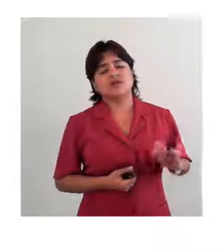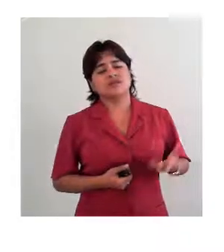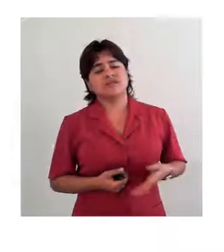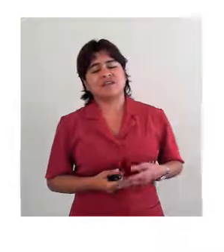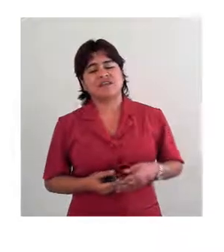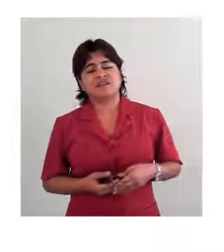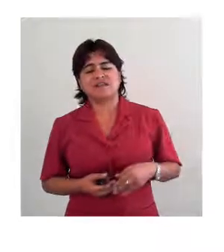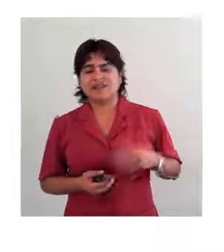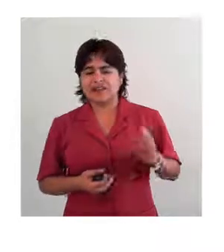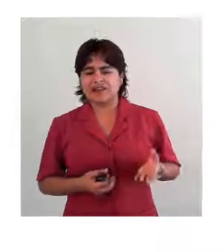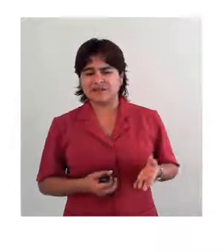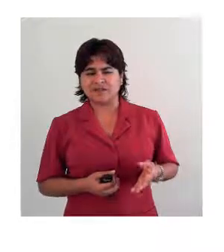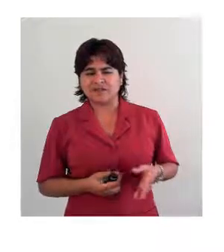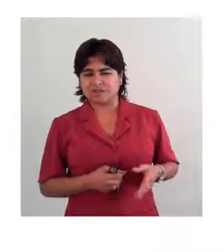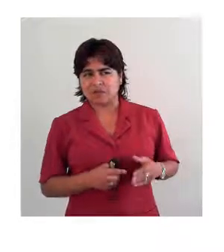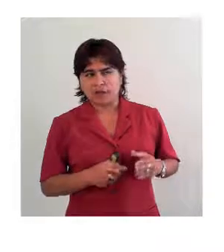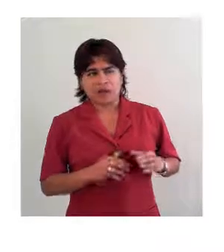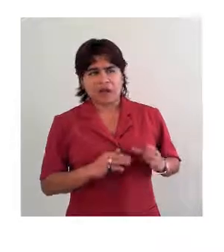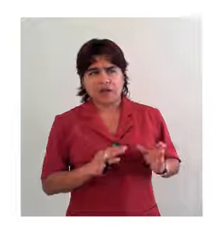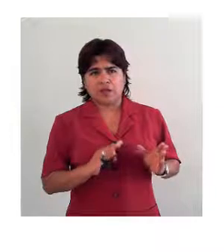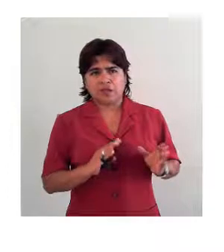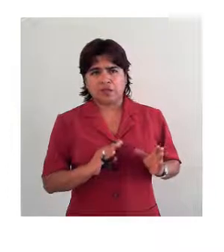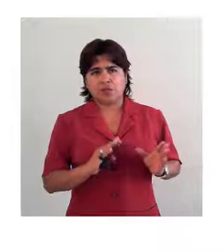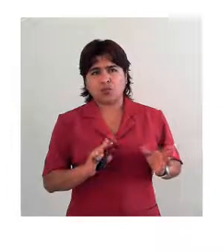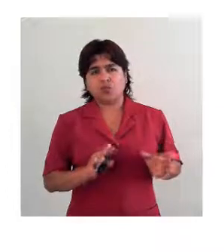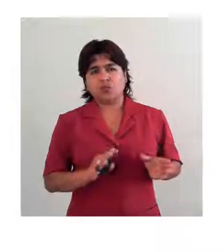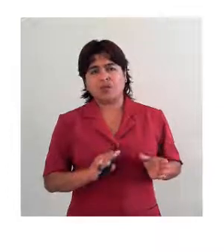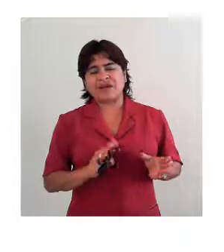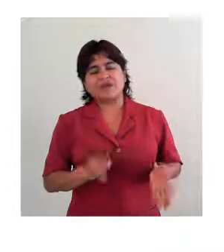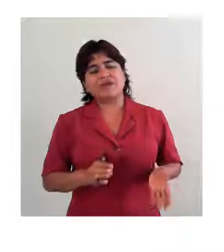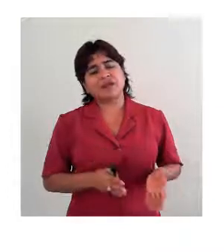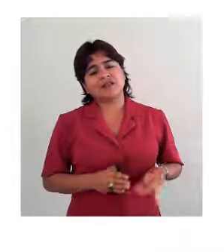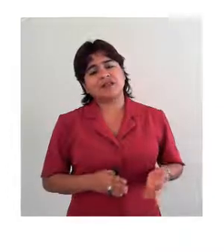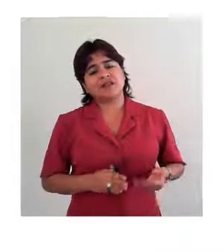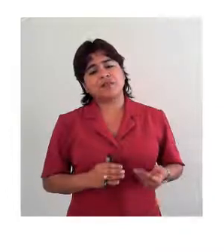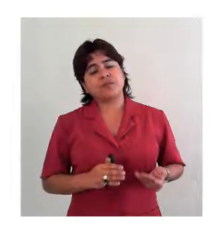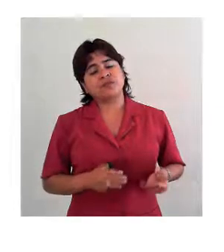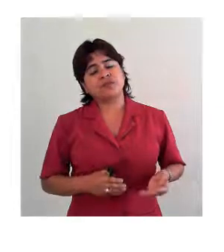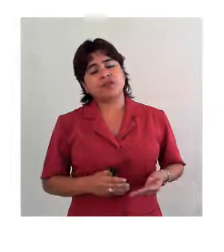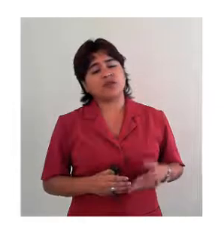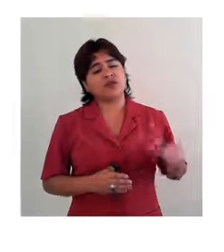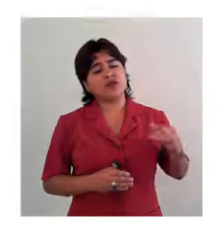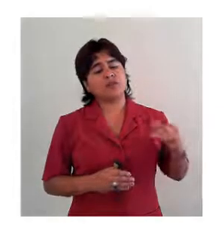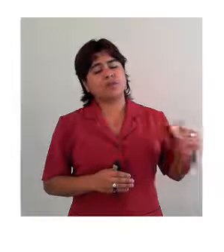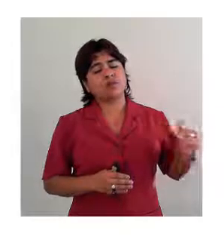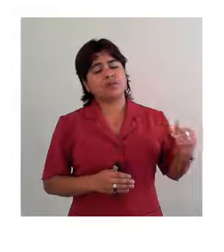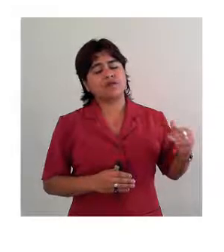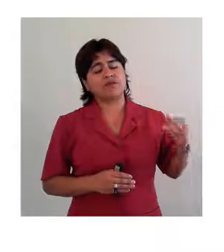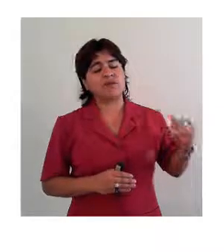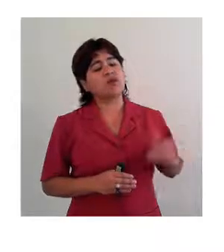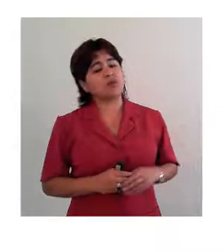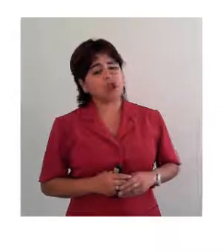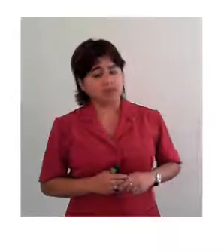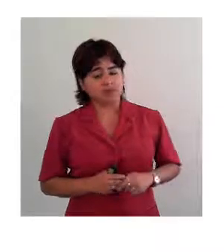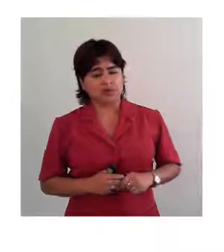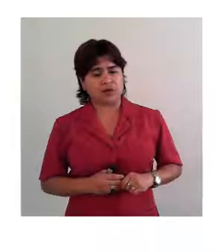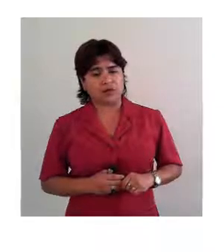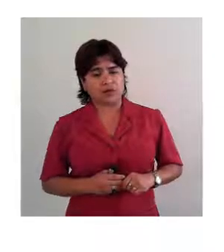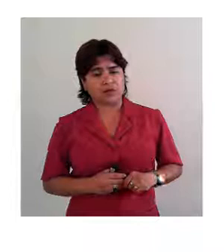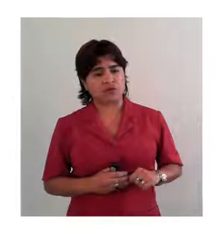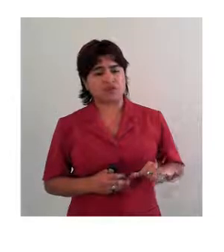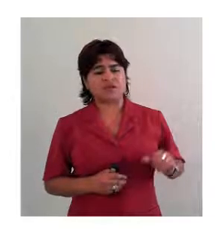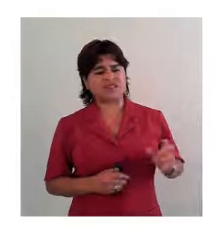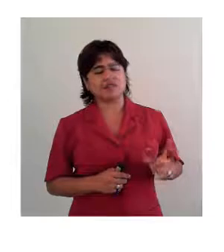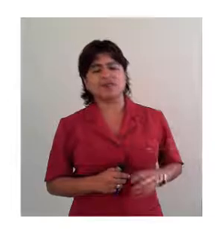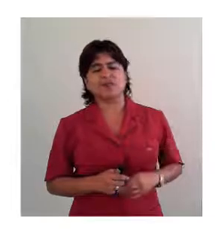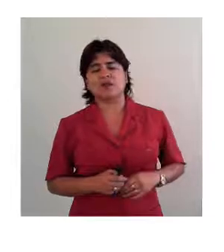en el cual se realiza. El punto más débil que tiene nuestro territorio es por la frontera con Bolivia, por